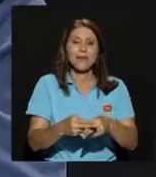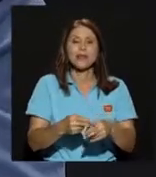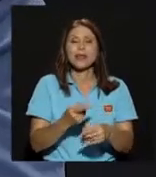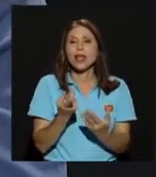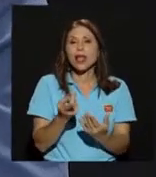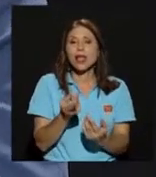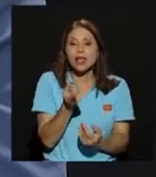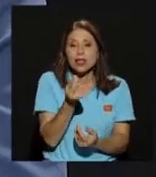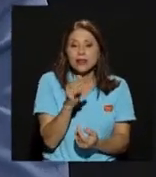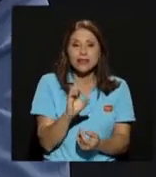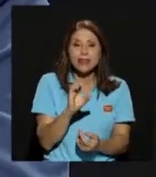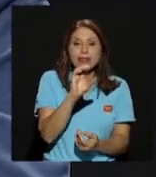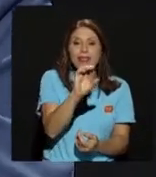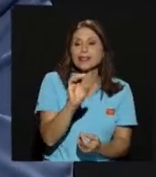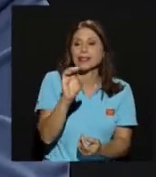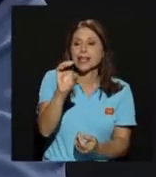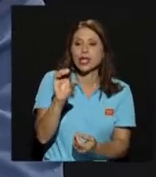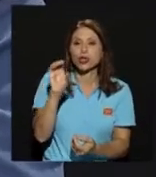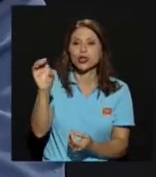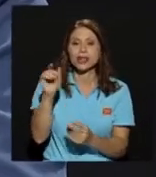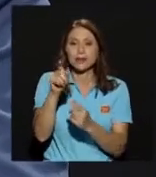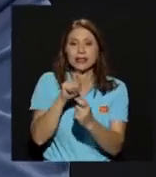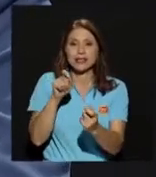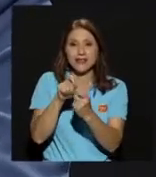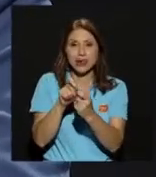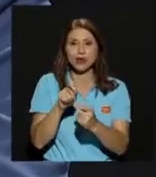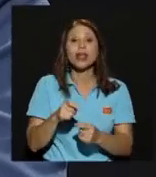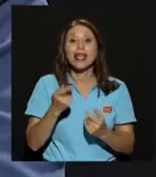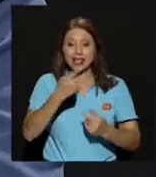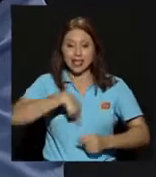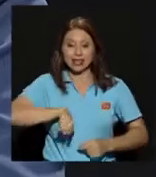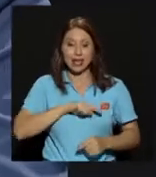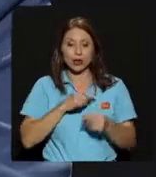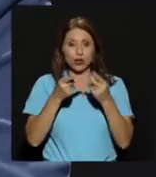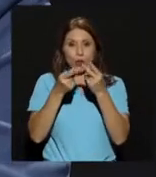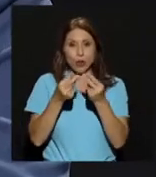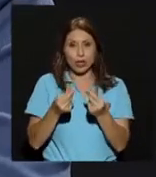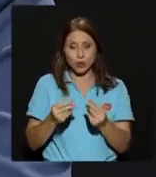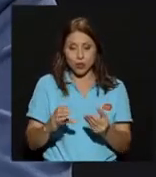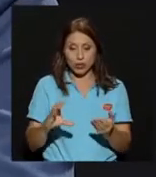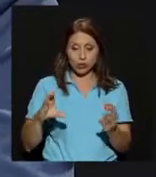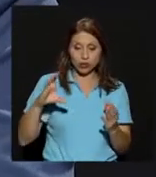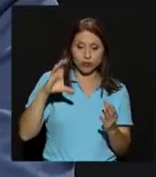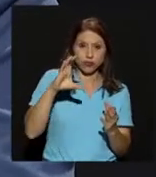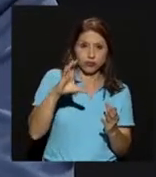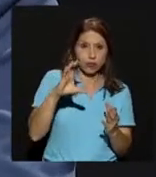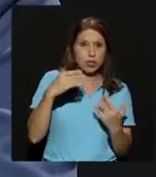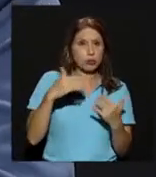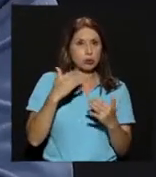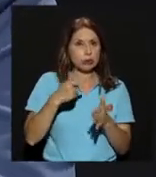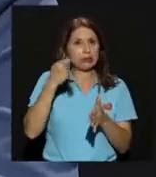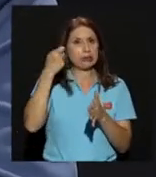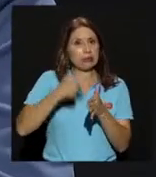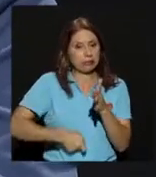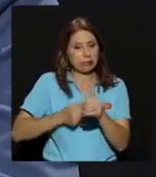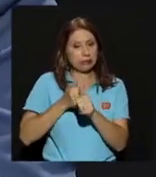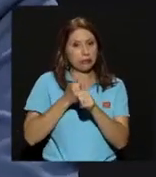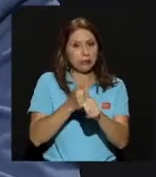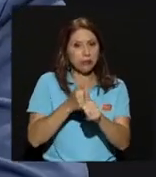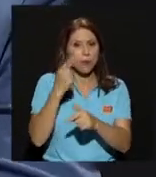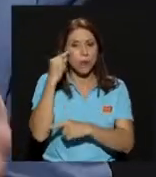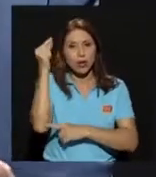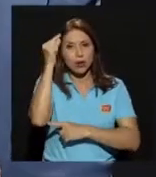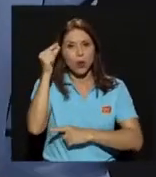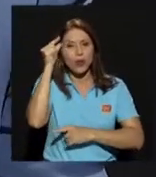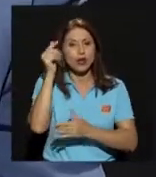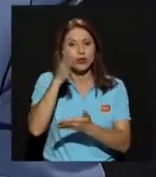específicos y es que el presupuesto nuestro es bastante rígido porque el gobierno central tiene que hacer